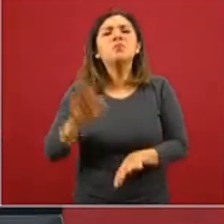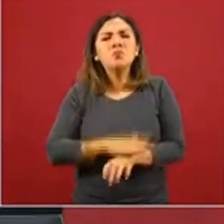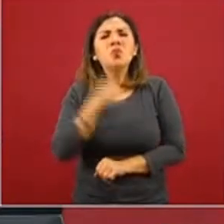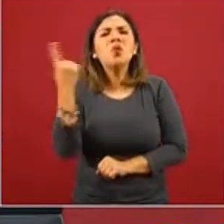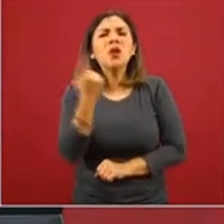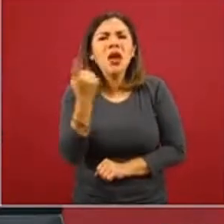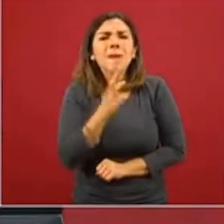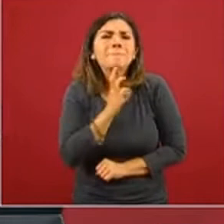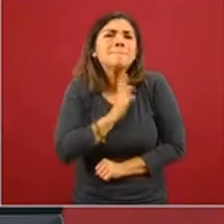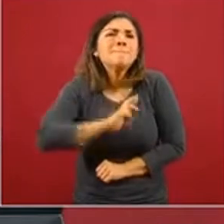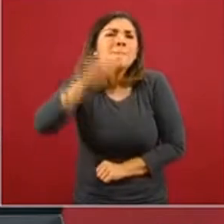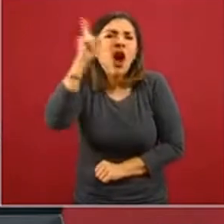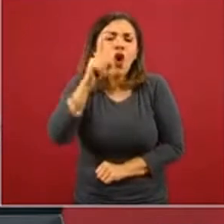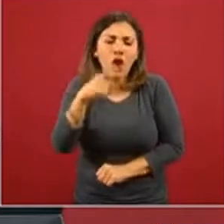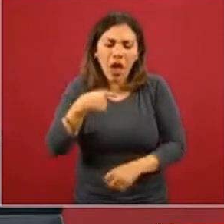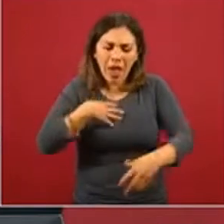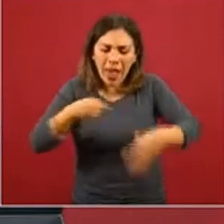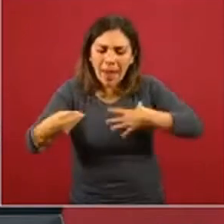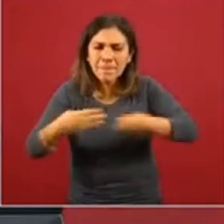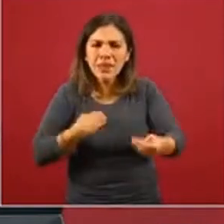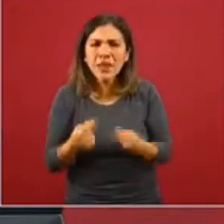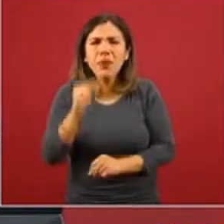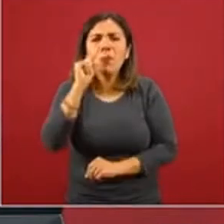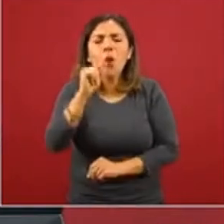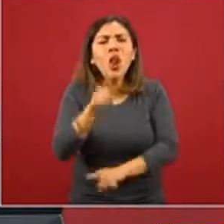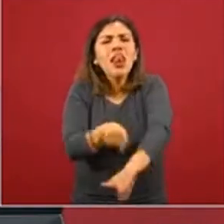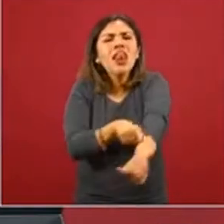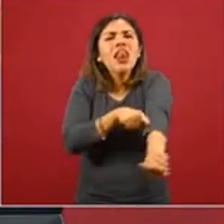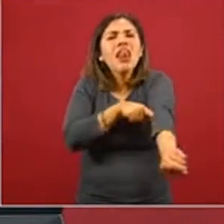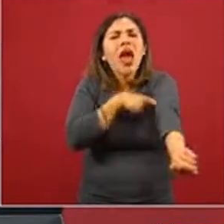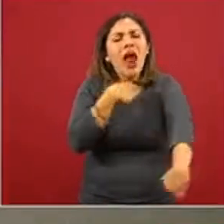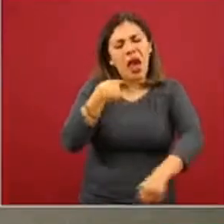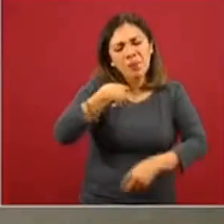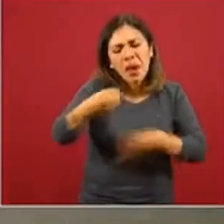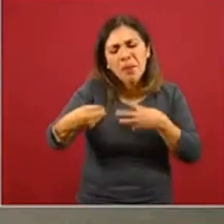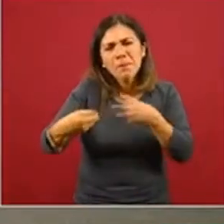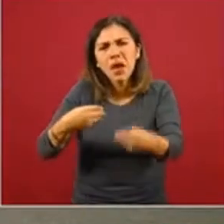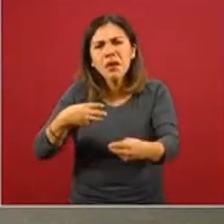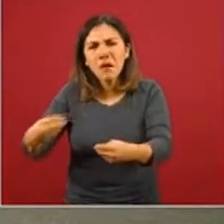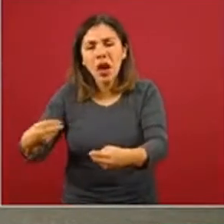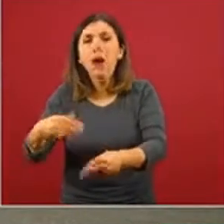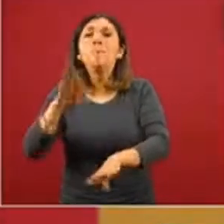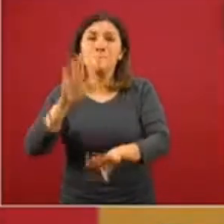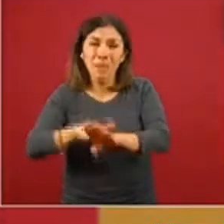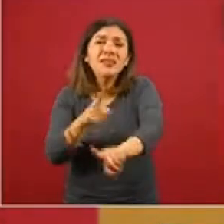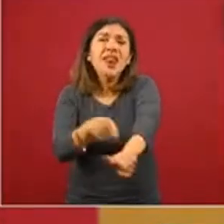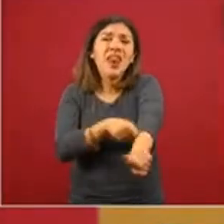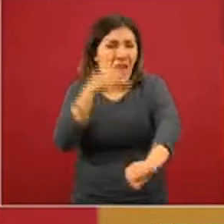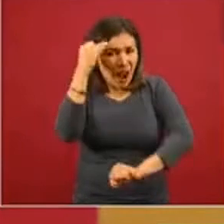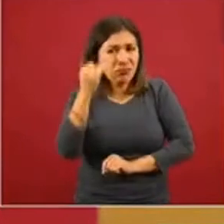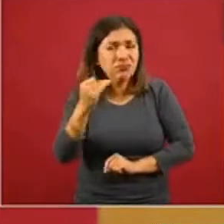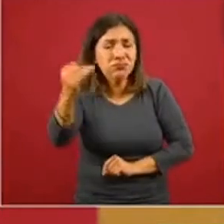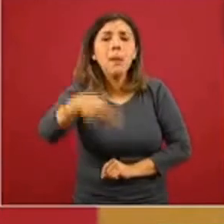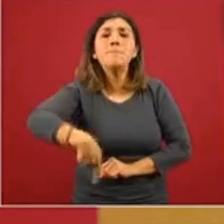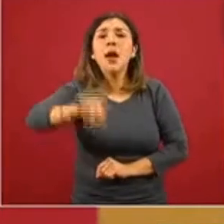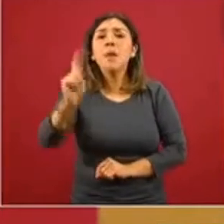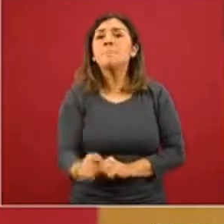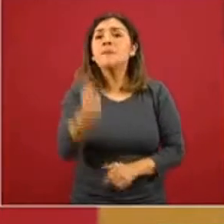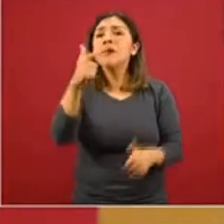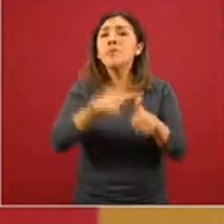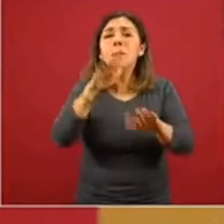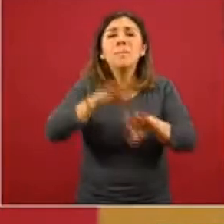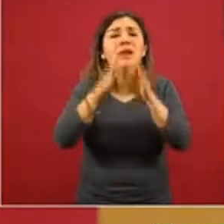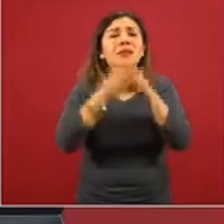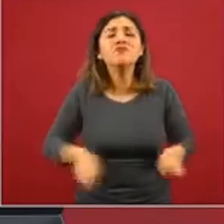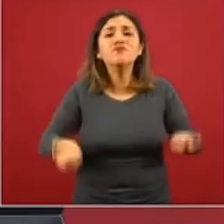tener una epidemia con pocos casos diarios, a pesar de que sea más larga? Porque lo primero y más importante es